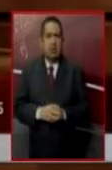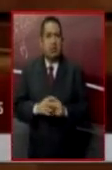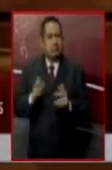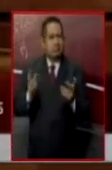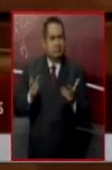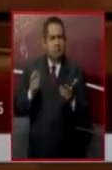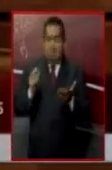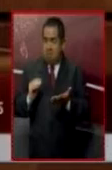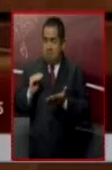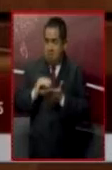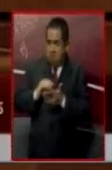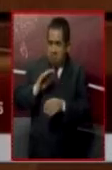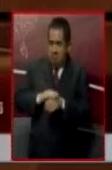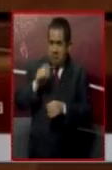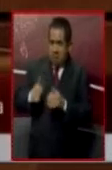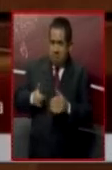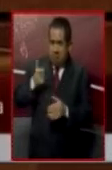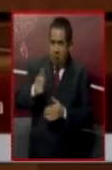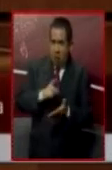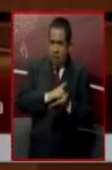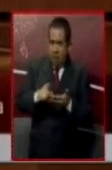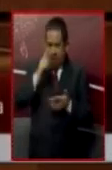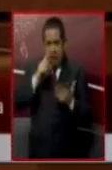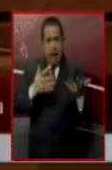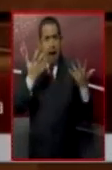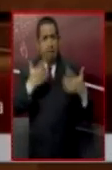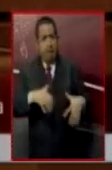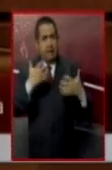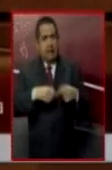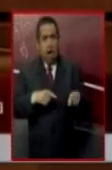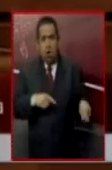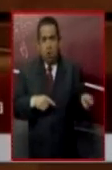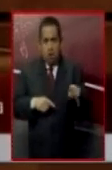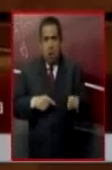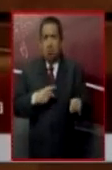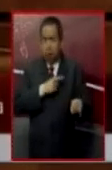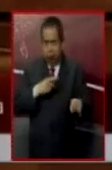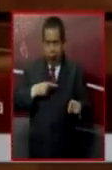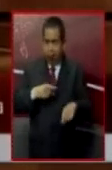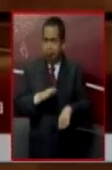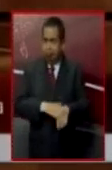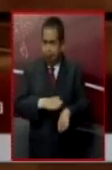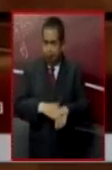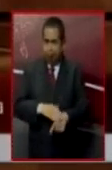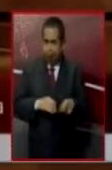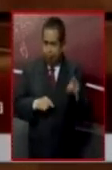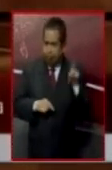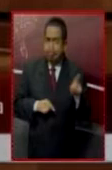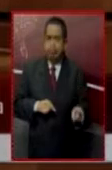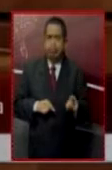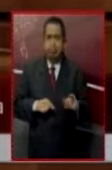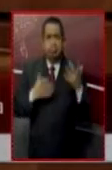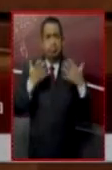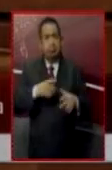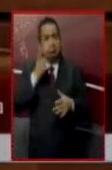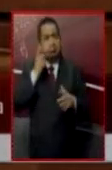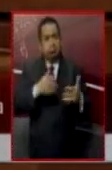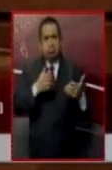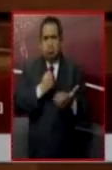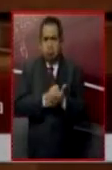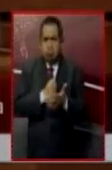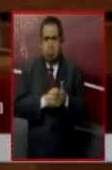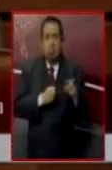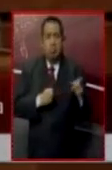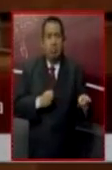Aumentarles el pago de derechos a estos empresarios debería de ser